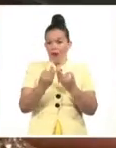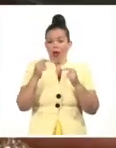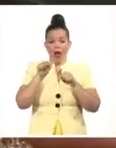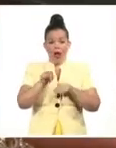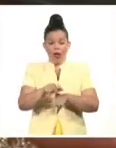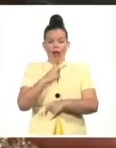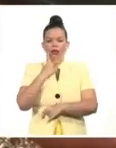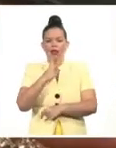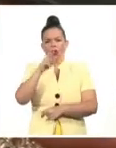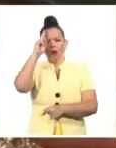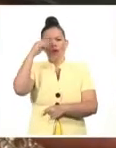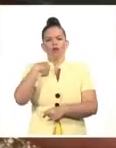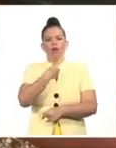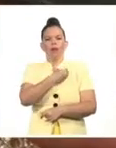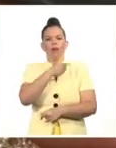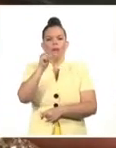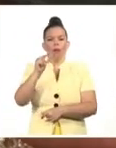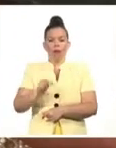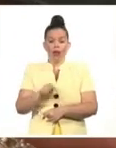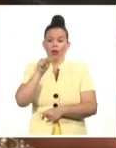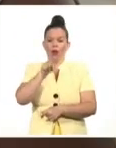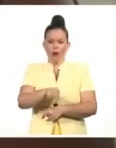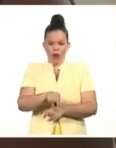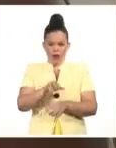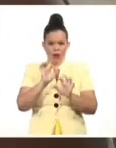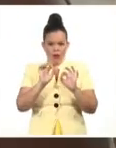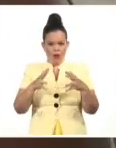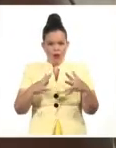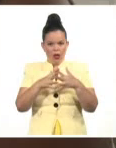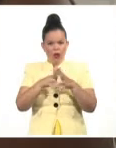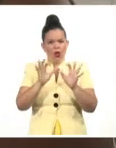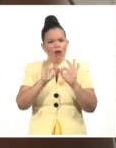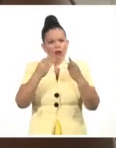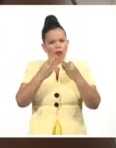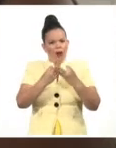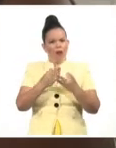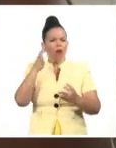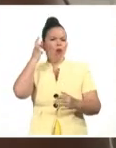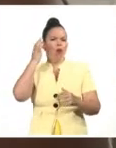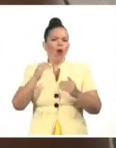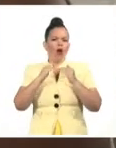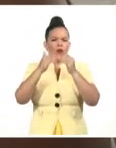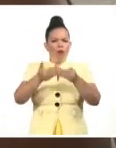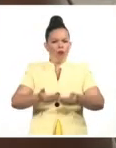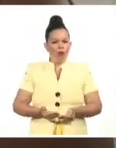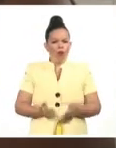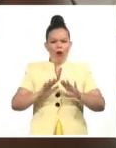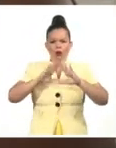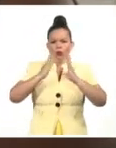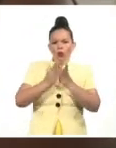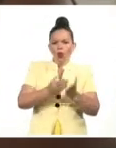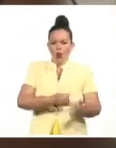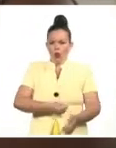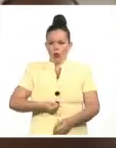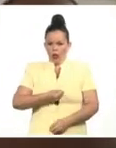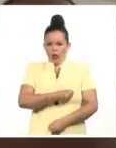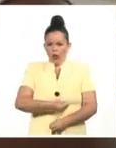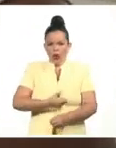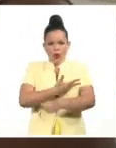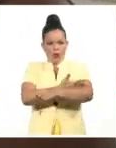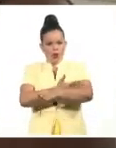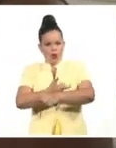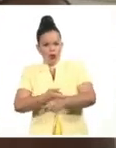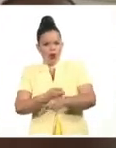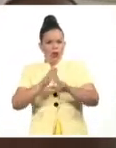médica integral que involucra a gestantes y familiares. Sus ultrasonidos, los exámenes complementarios correspondientes, sus